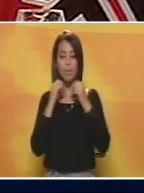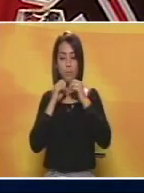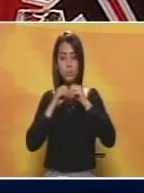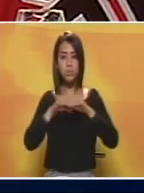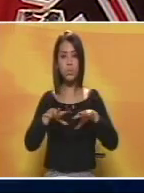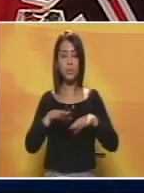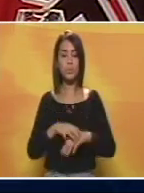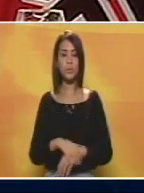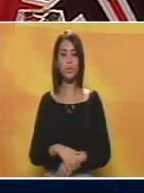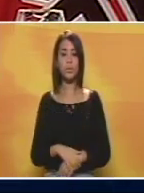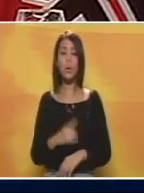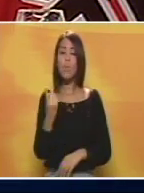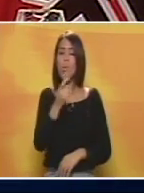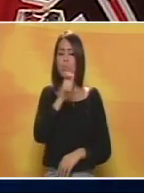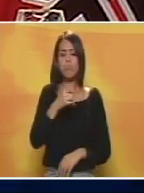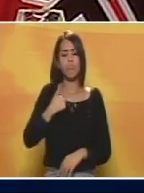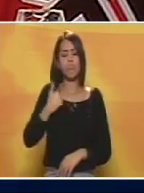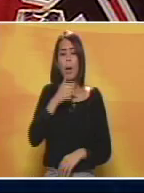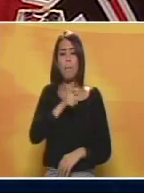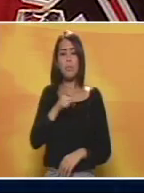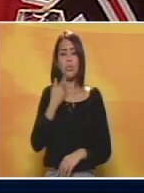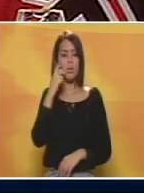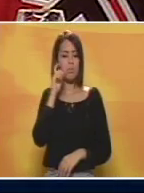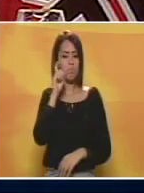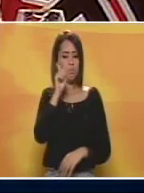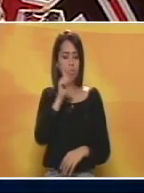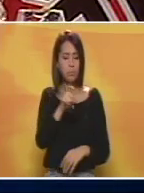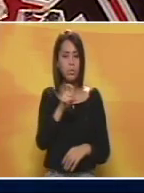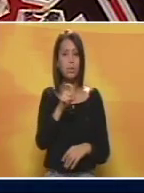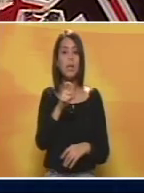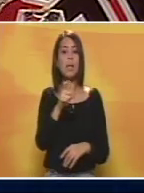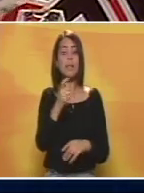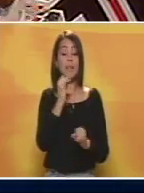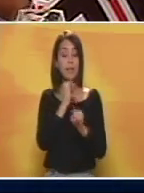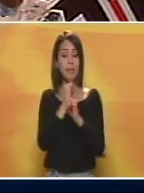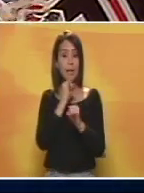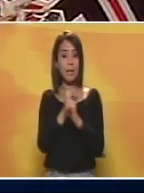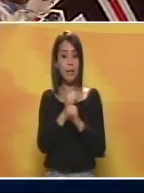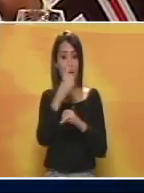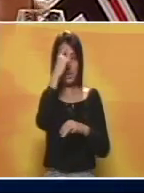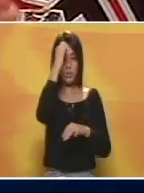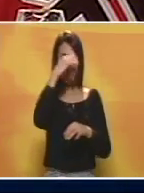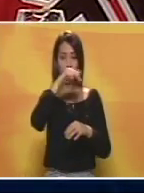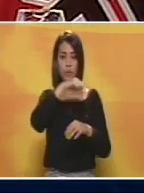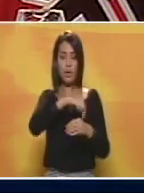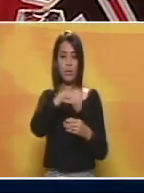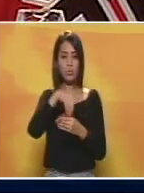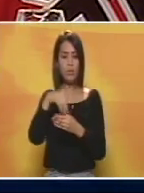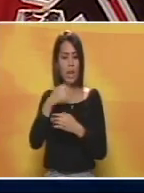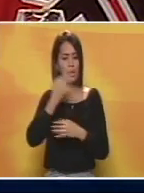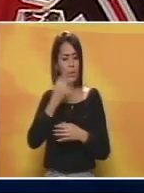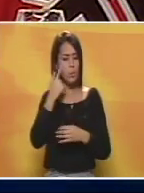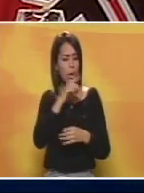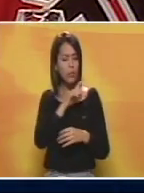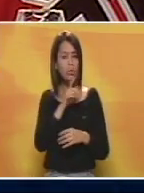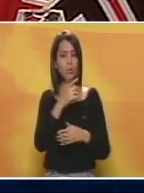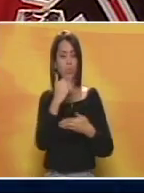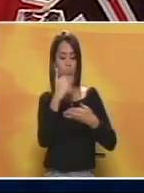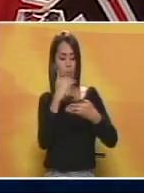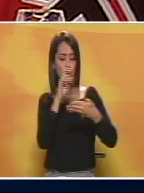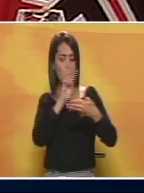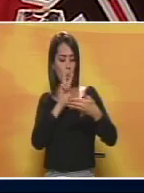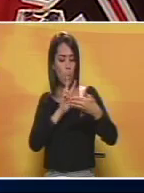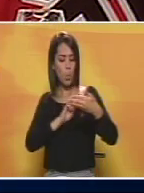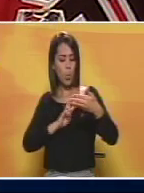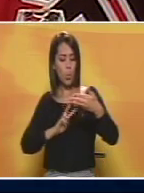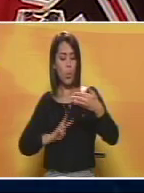decir, cualquier persona puede meterse en la página del Consejo y ver y asegurarse que efectivamente todos esos centros de votación